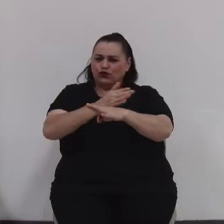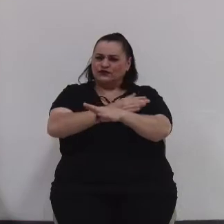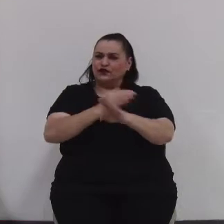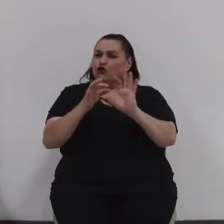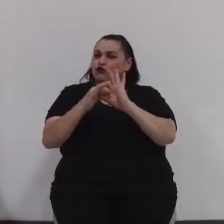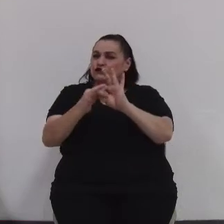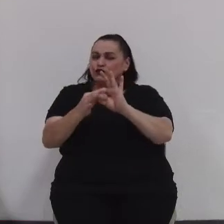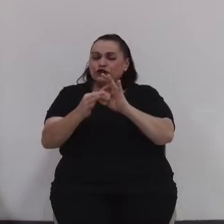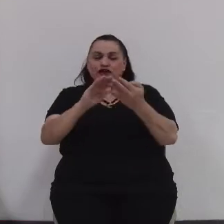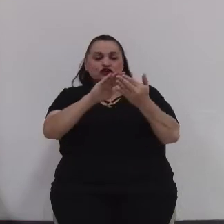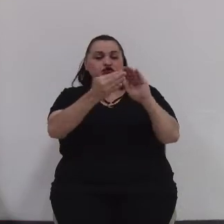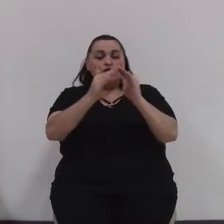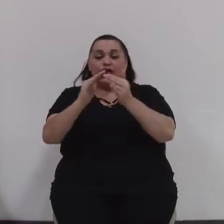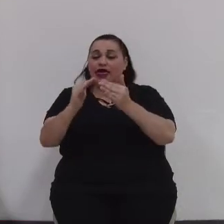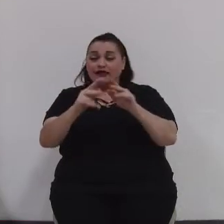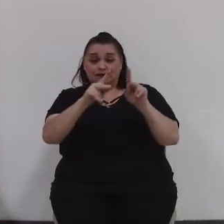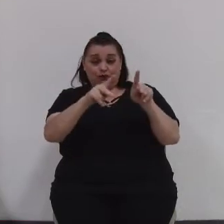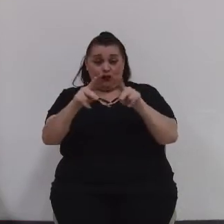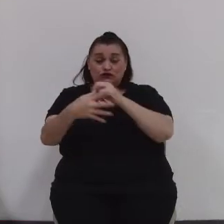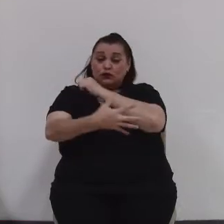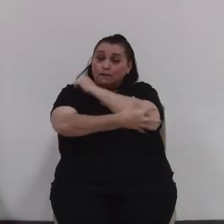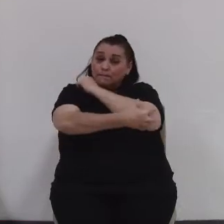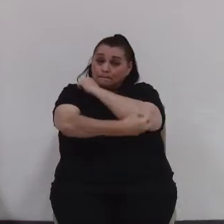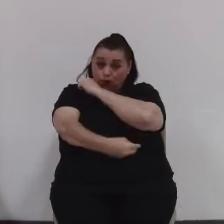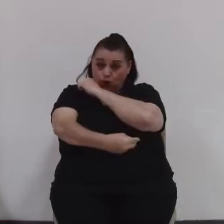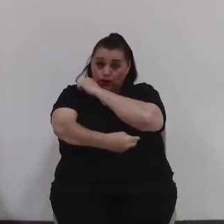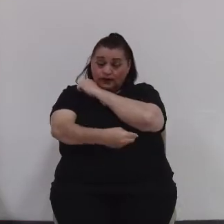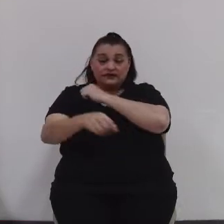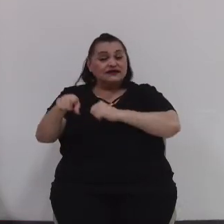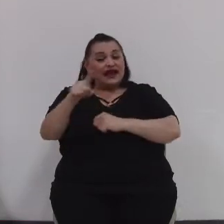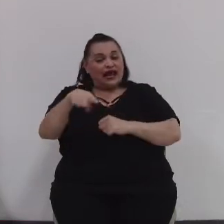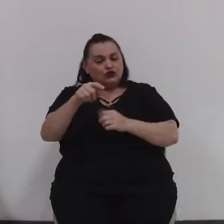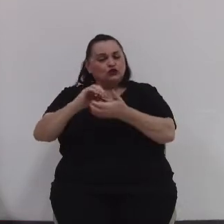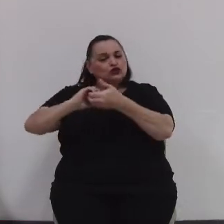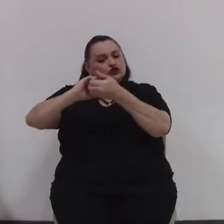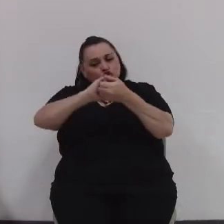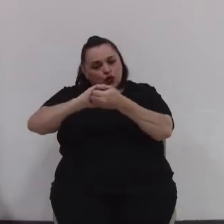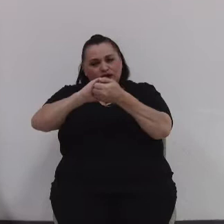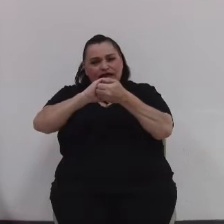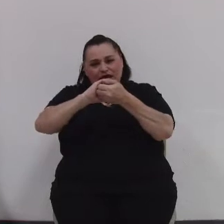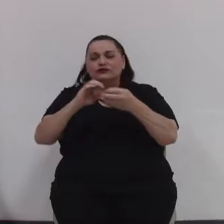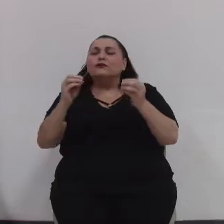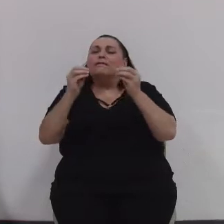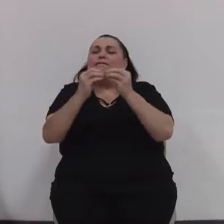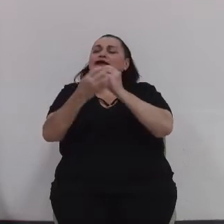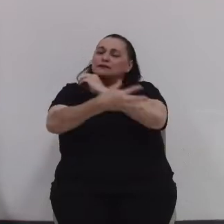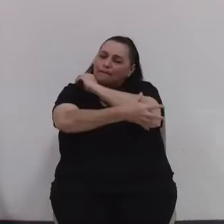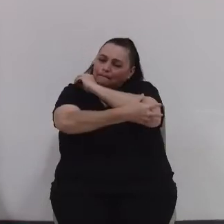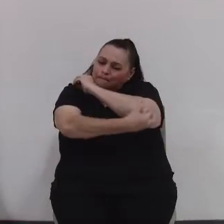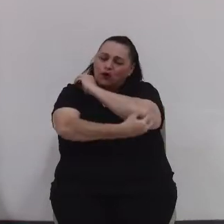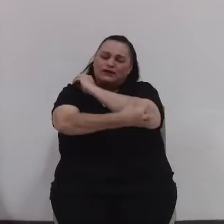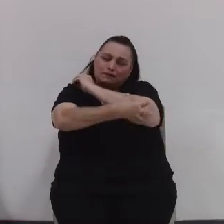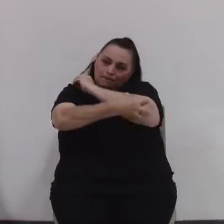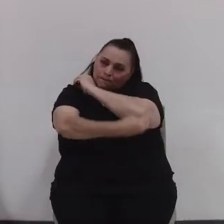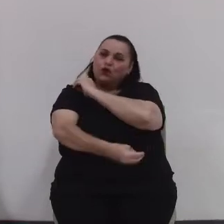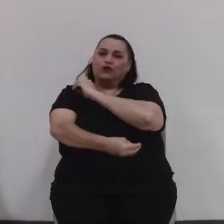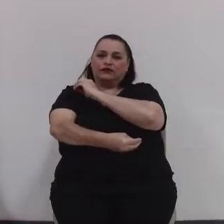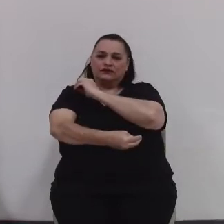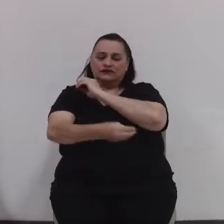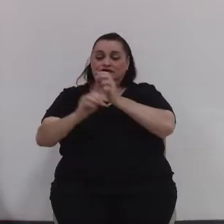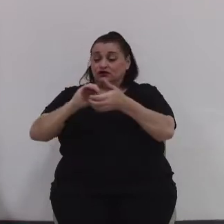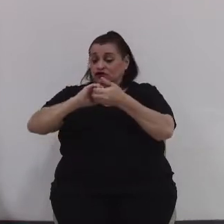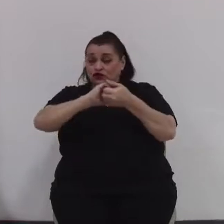aquellas ciudades y pueblos en donde los pobres eran solidarios con los más pobres de los más pobres. La